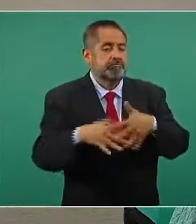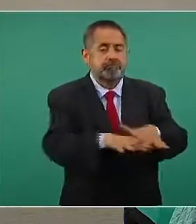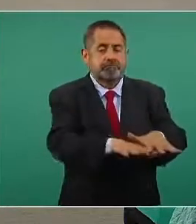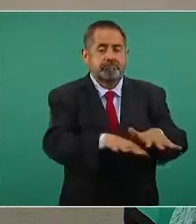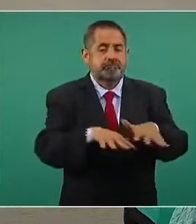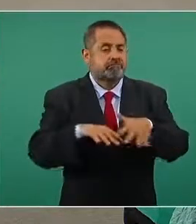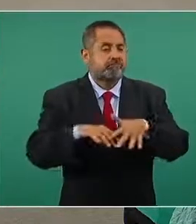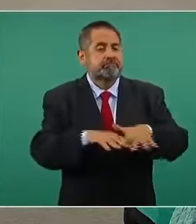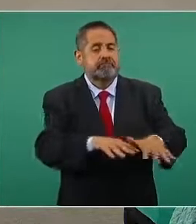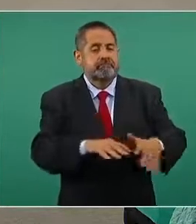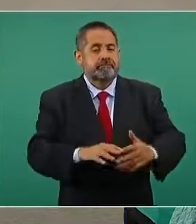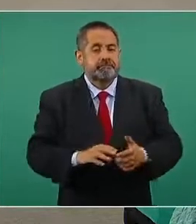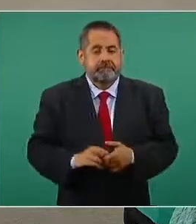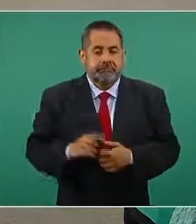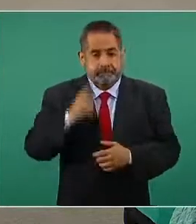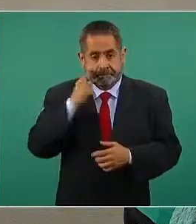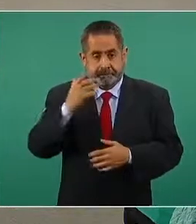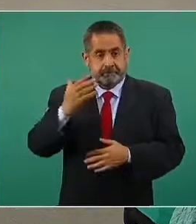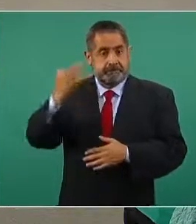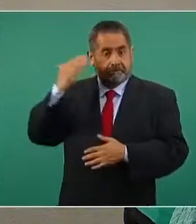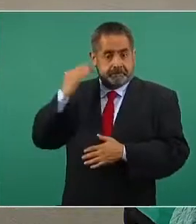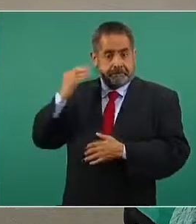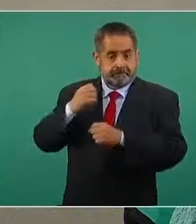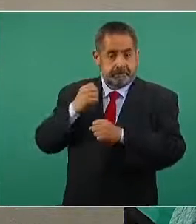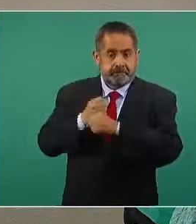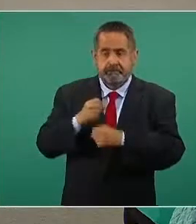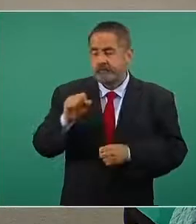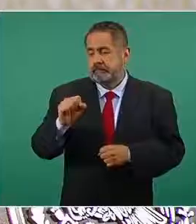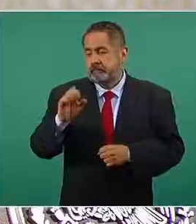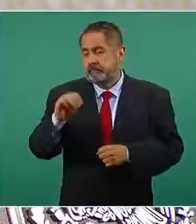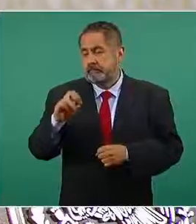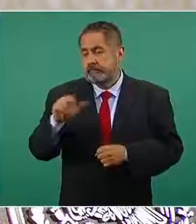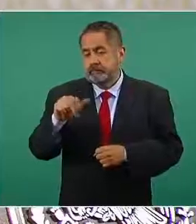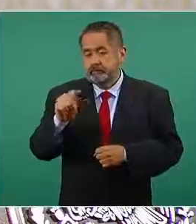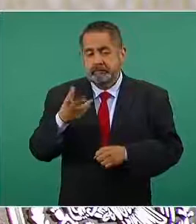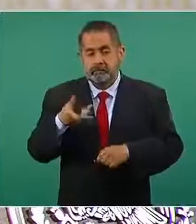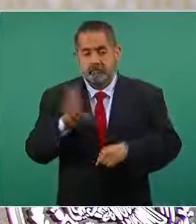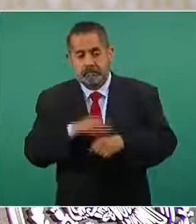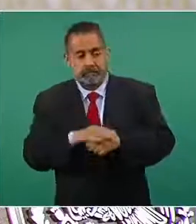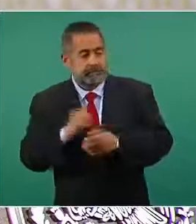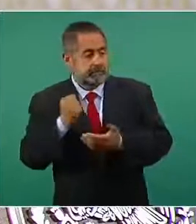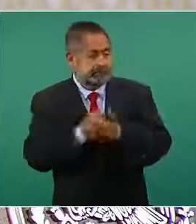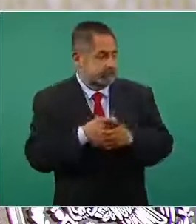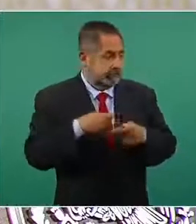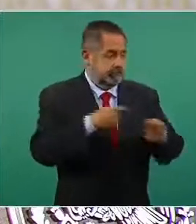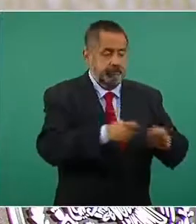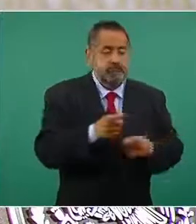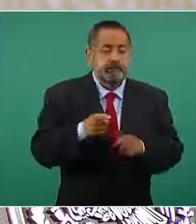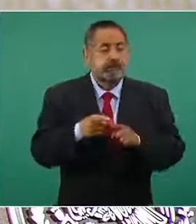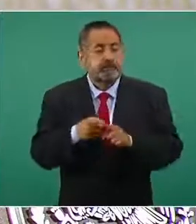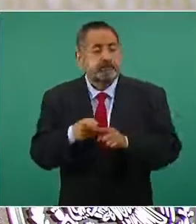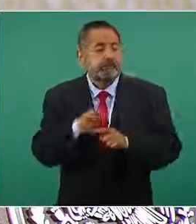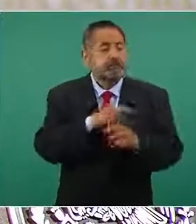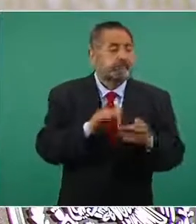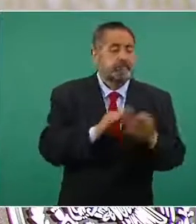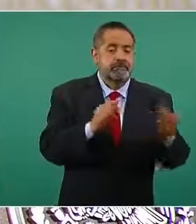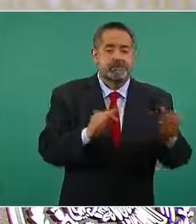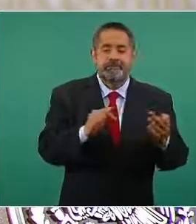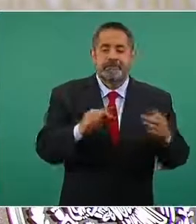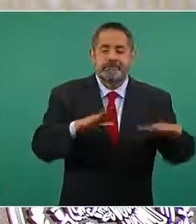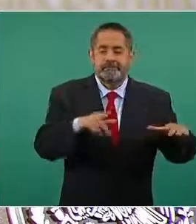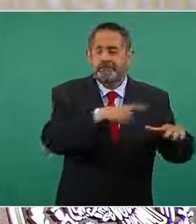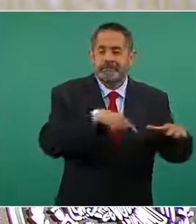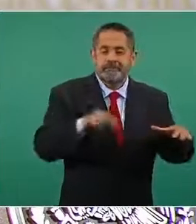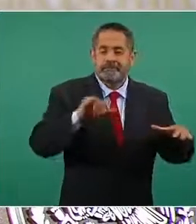Años antes, decirles que la Semarnat había autorizado la construcción de las presas de jales que vimos en las